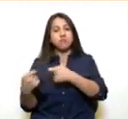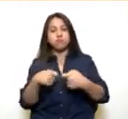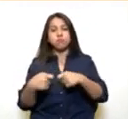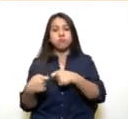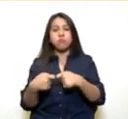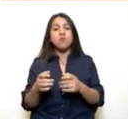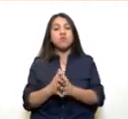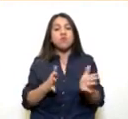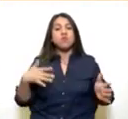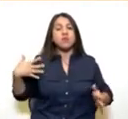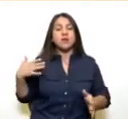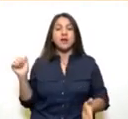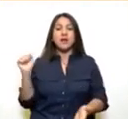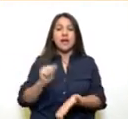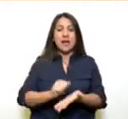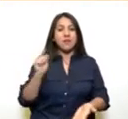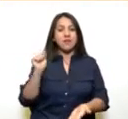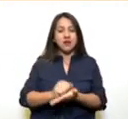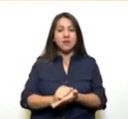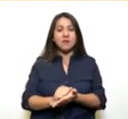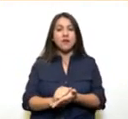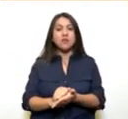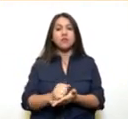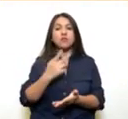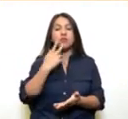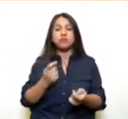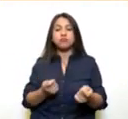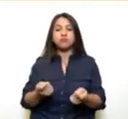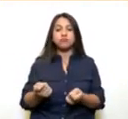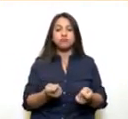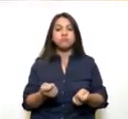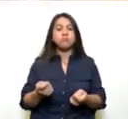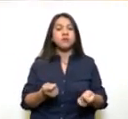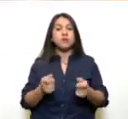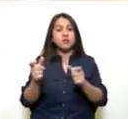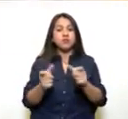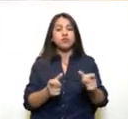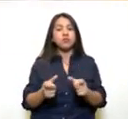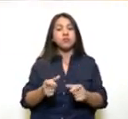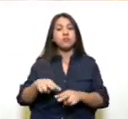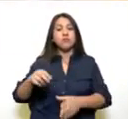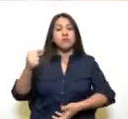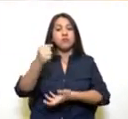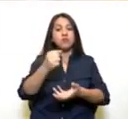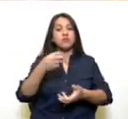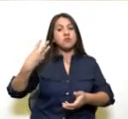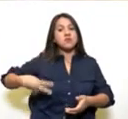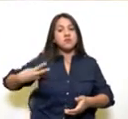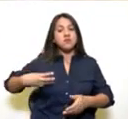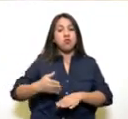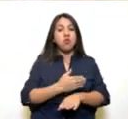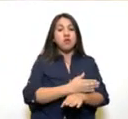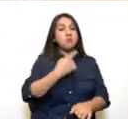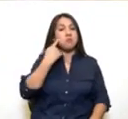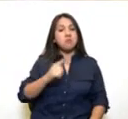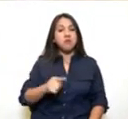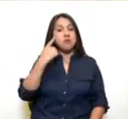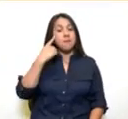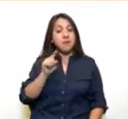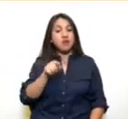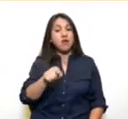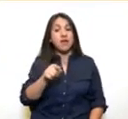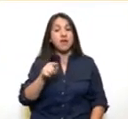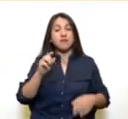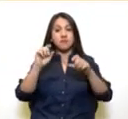importante reclamando por el manejo de los recursos en el municipio al comienzo no fue escuchada pero claudio pizarro se